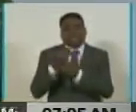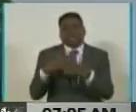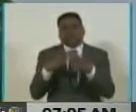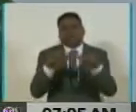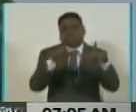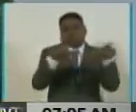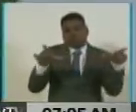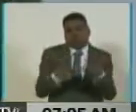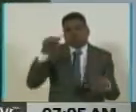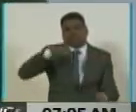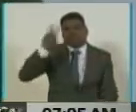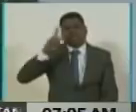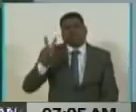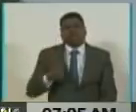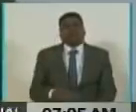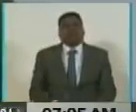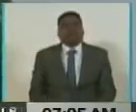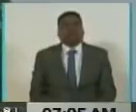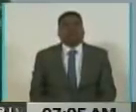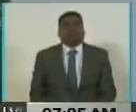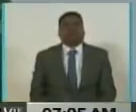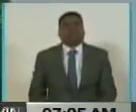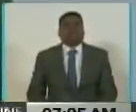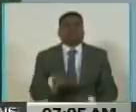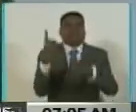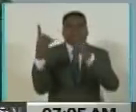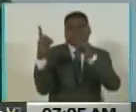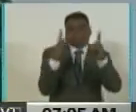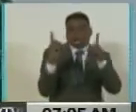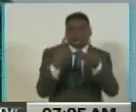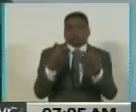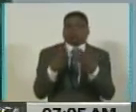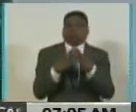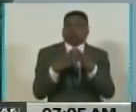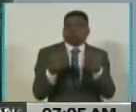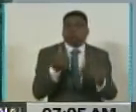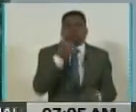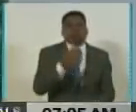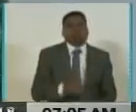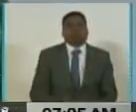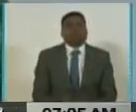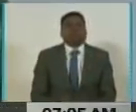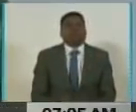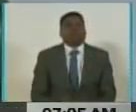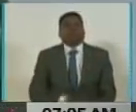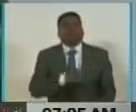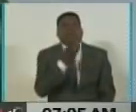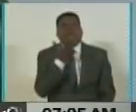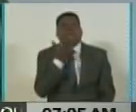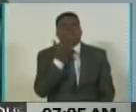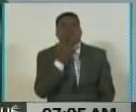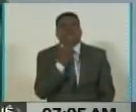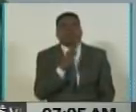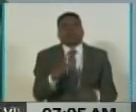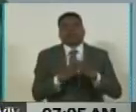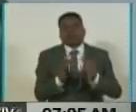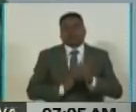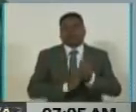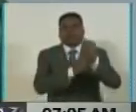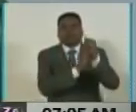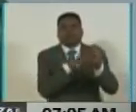en Venezuela sean acciones dialogadas, convenidas, que a lo mejor no te conviene al liderazgo político, no